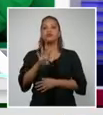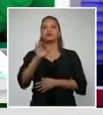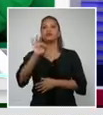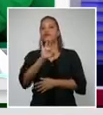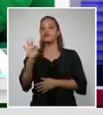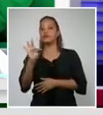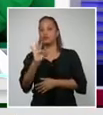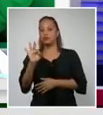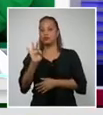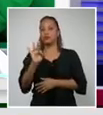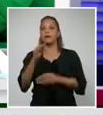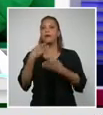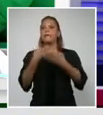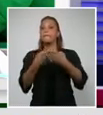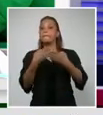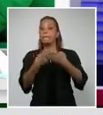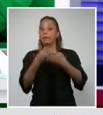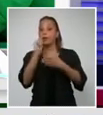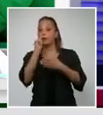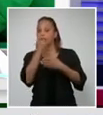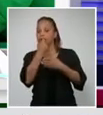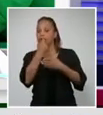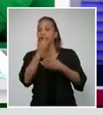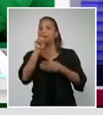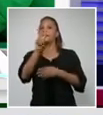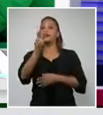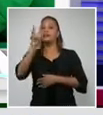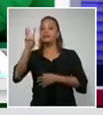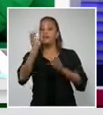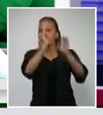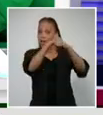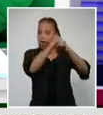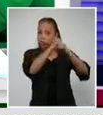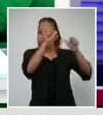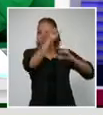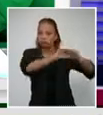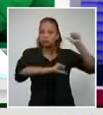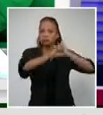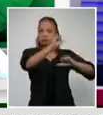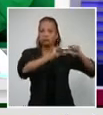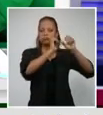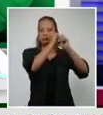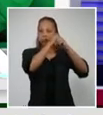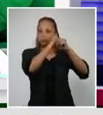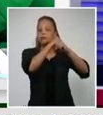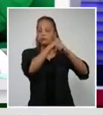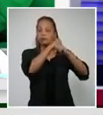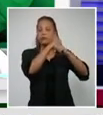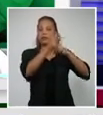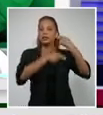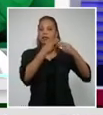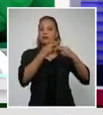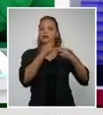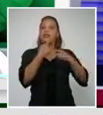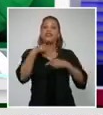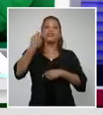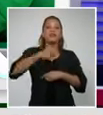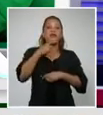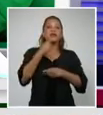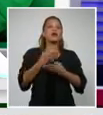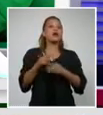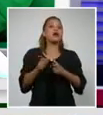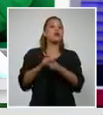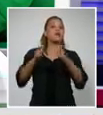21.488 en nuestros 23 laboratorios de biología molecular, que deben incrementarse en los